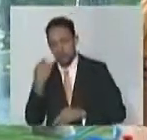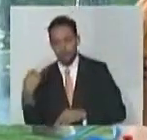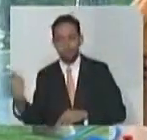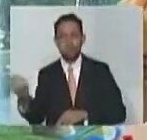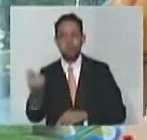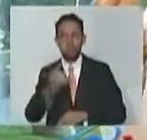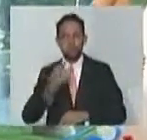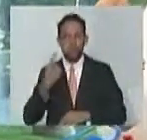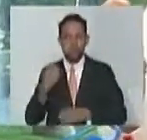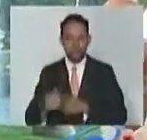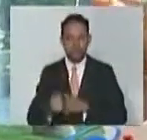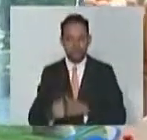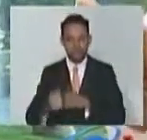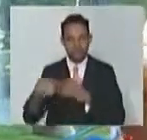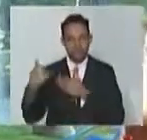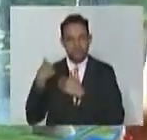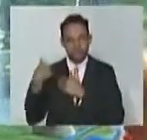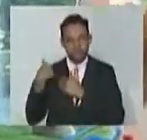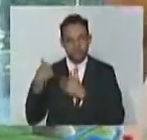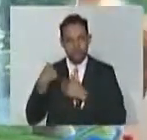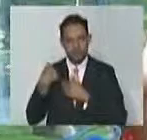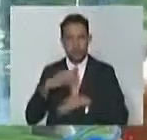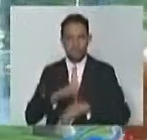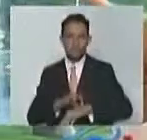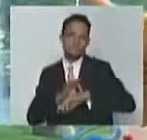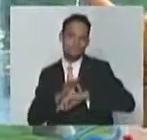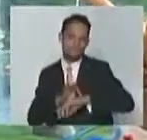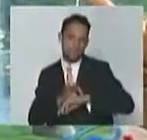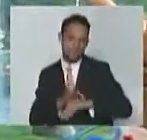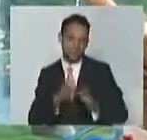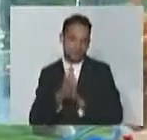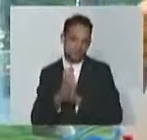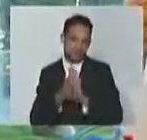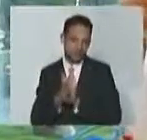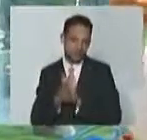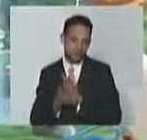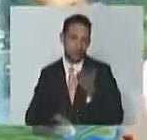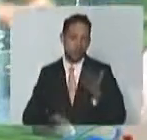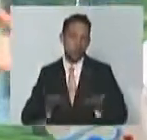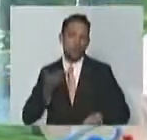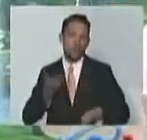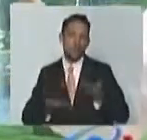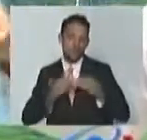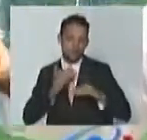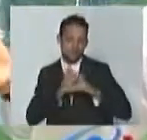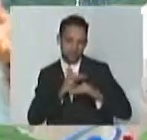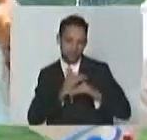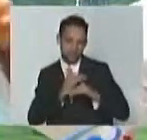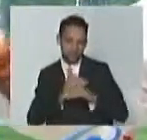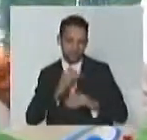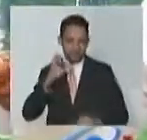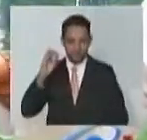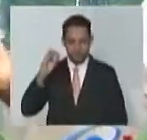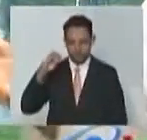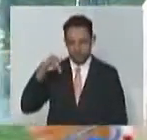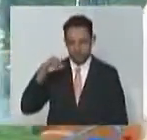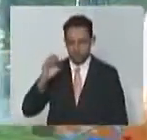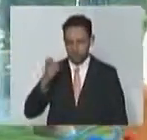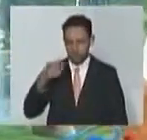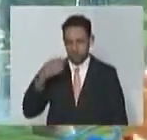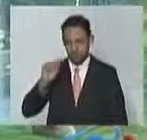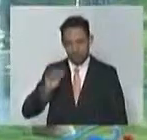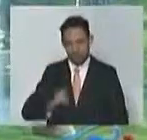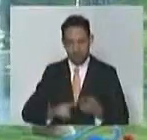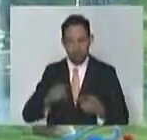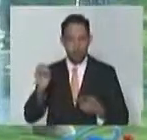deben de hacer de mano de su médico para que vaya compensando. Ah, si le sirvió el omega y el ajo y tal producto para la hipertensión,